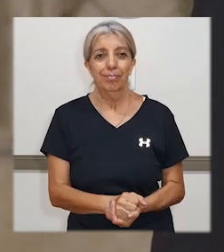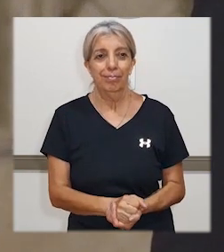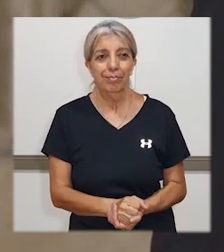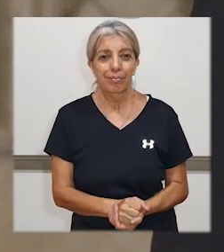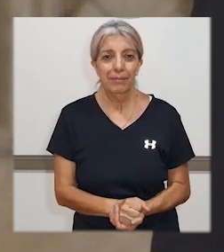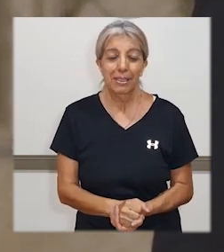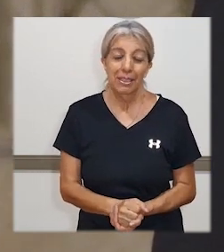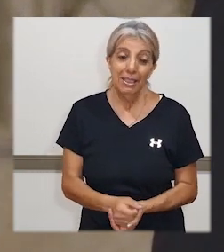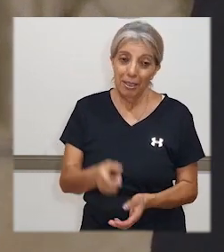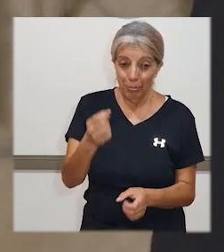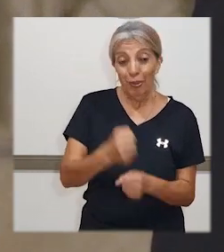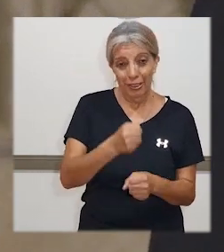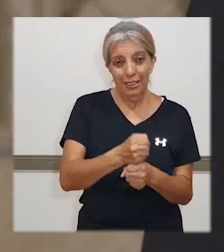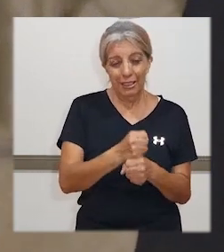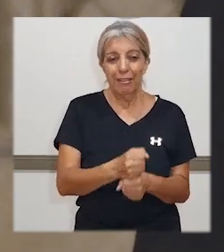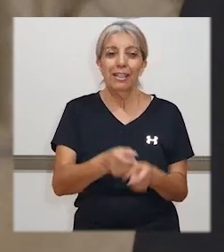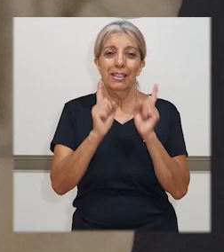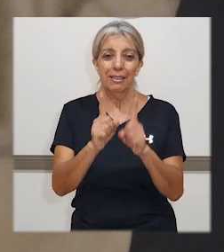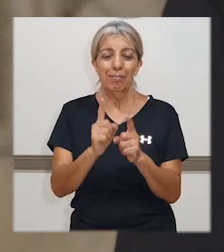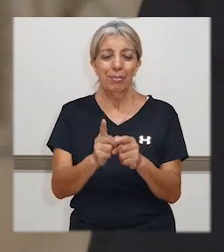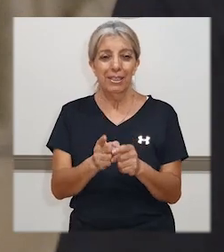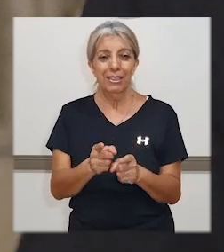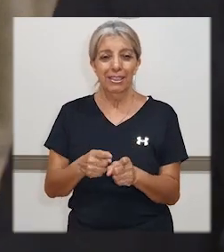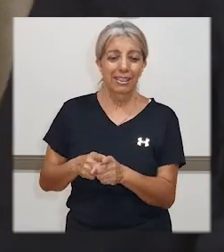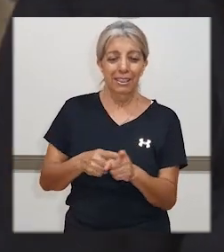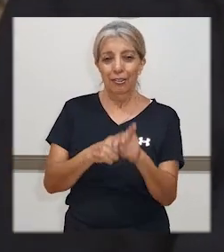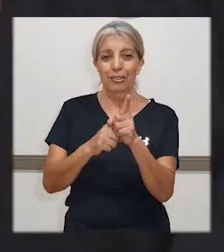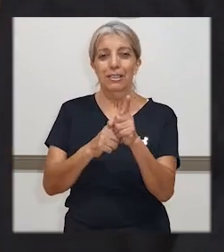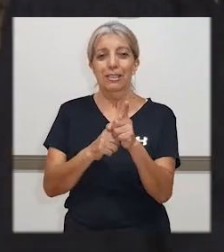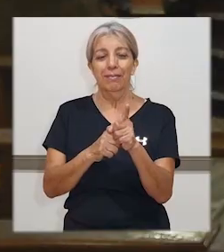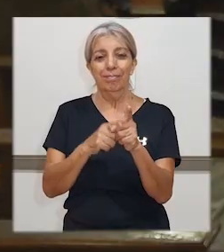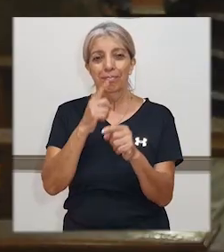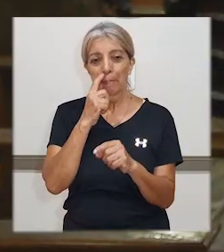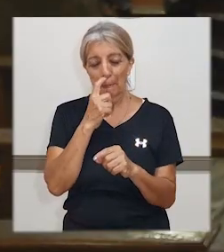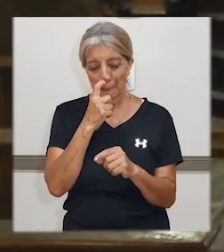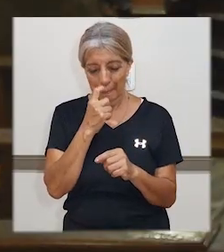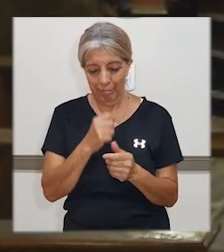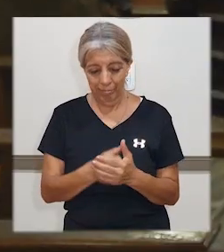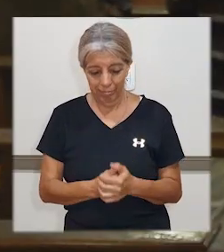han encontrado para que sean fieles. Nos despedimos cantando.